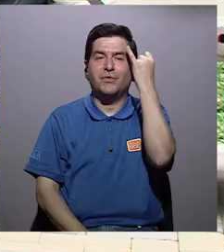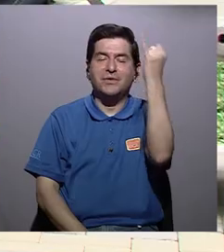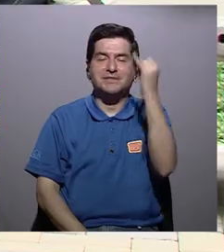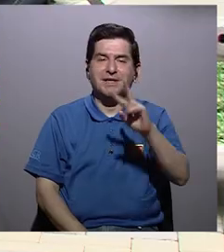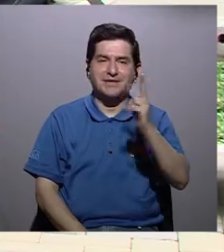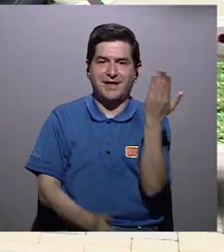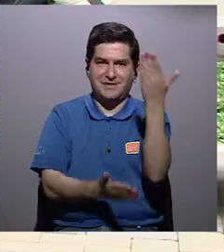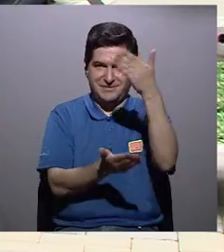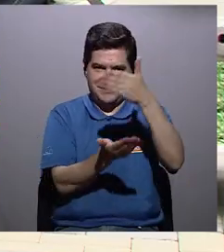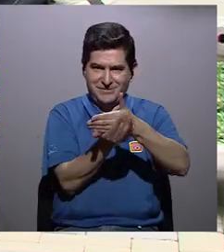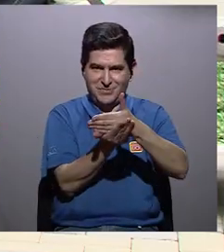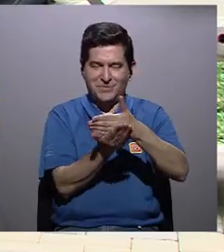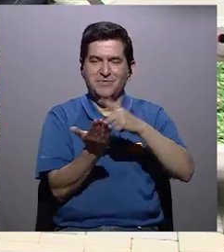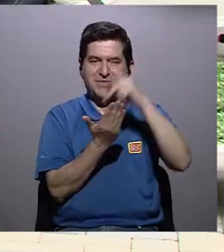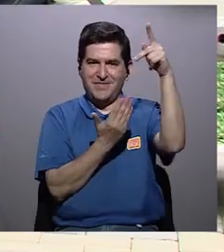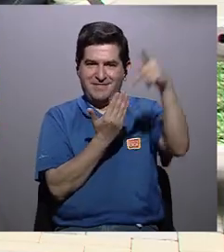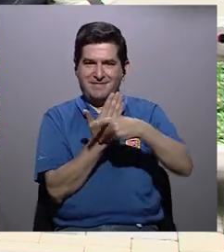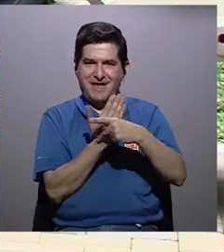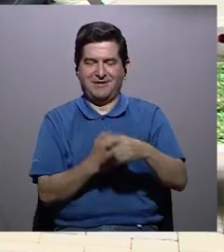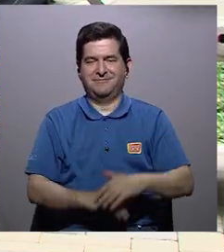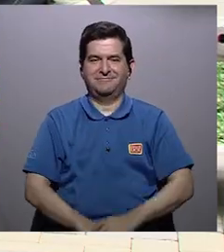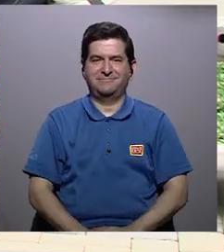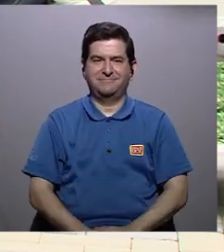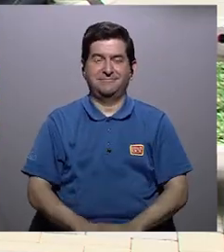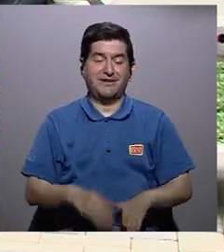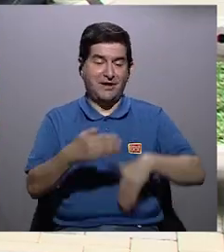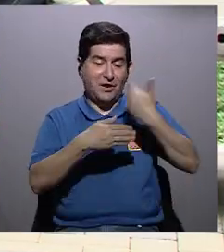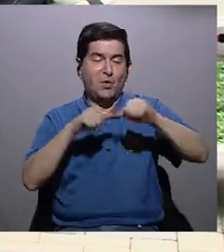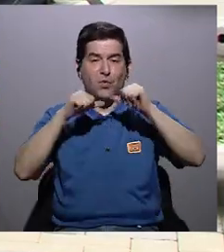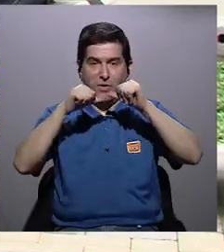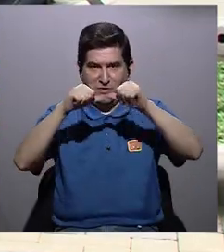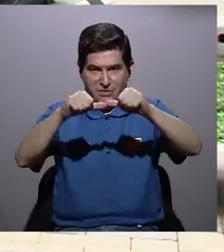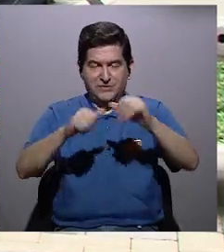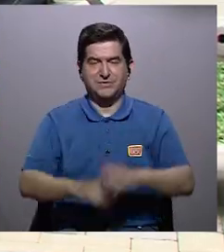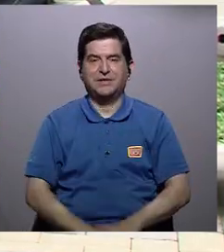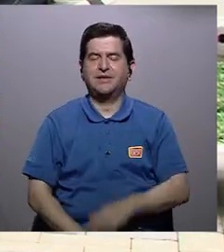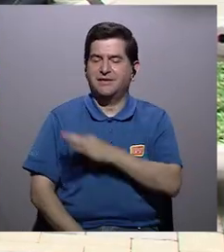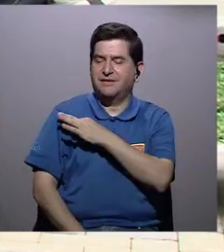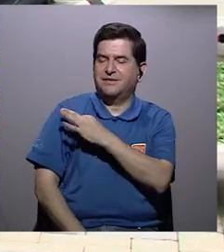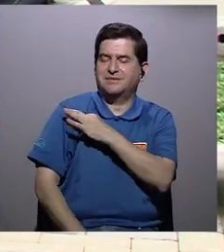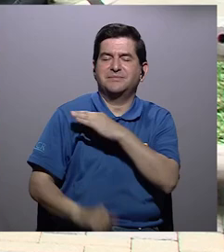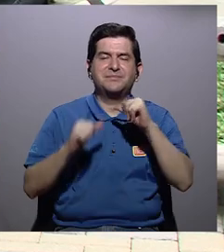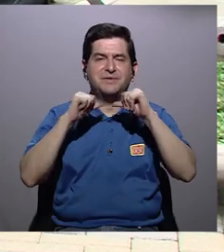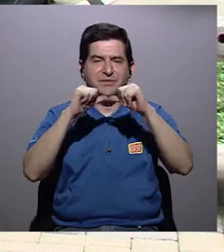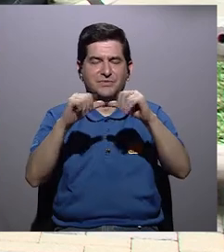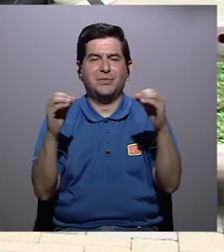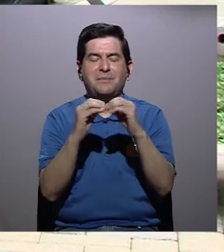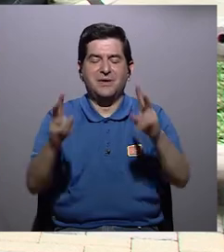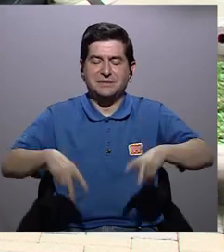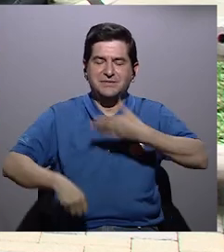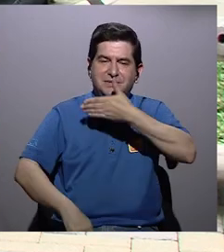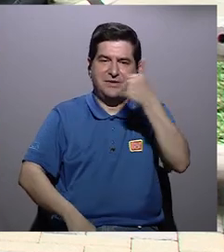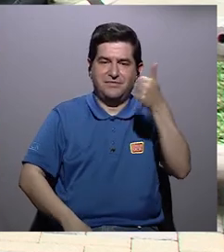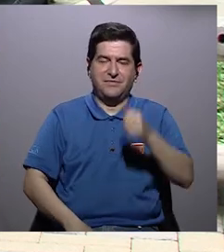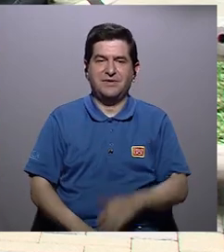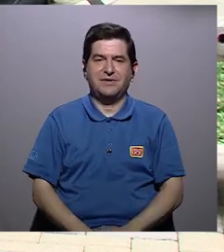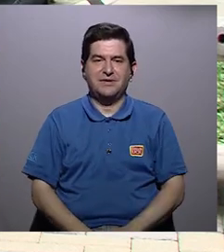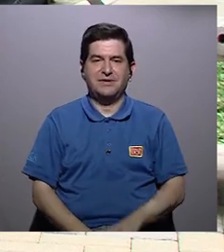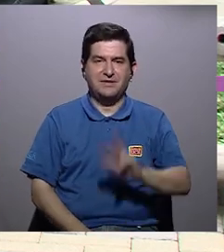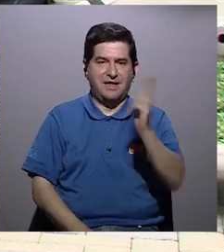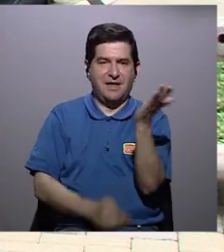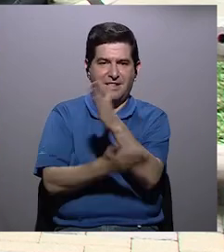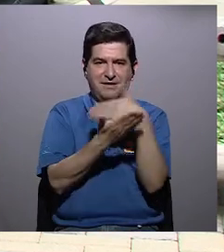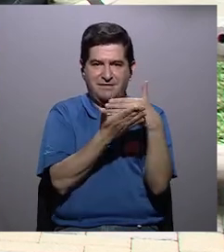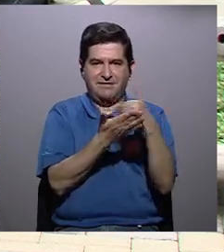hacer nuestra segunda pausa en el programa. Vamos a regresar en unos minutos. Los invito a que continúen con más de Vivir Mejor en nuestro